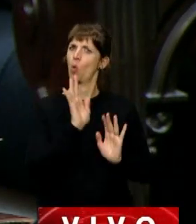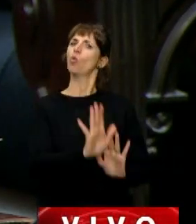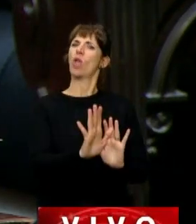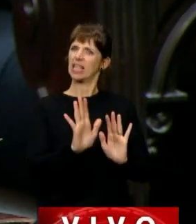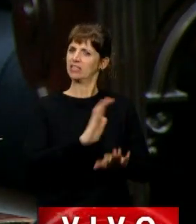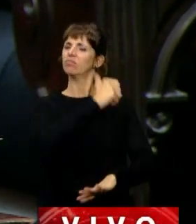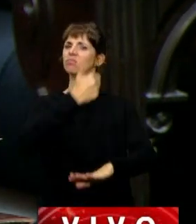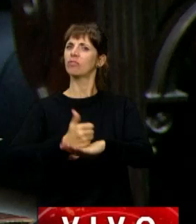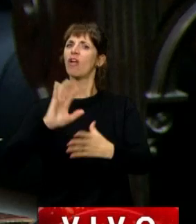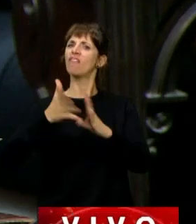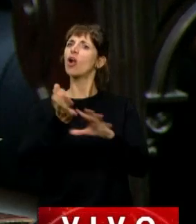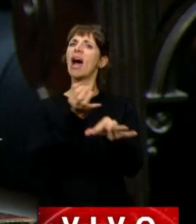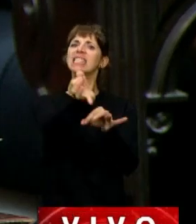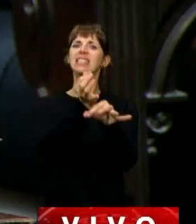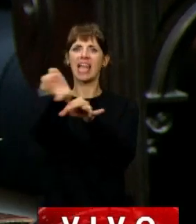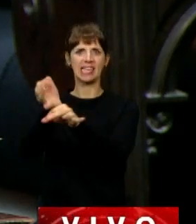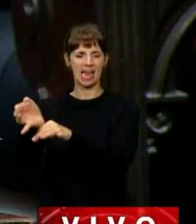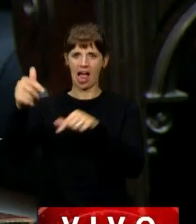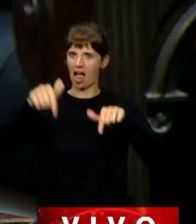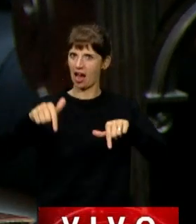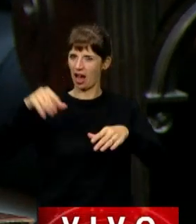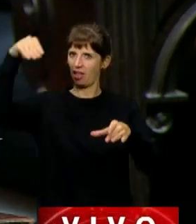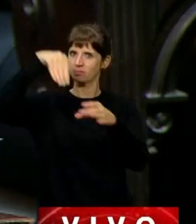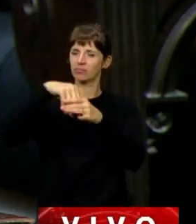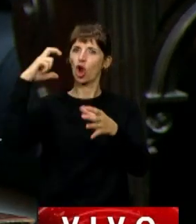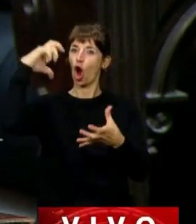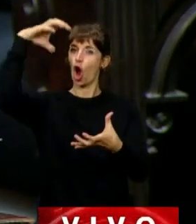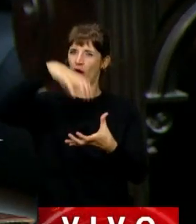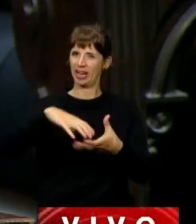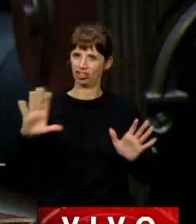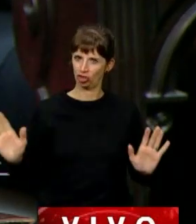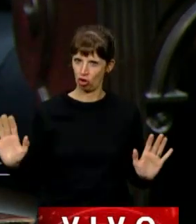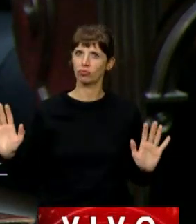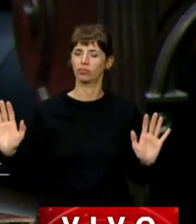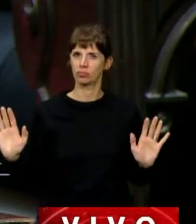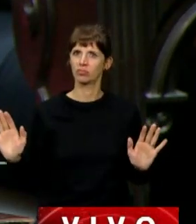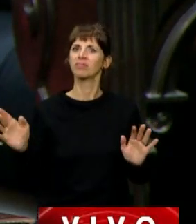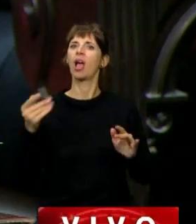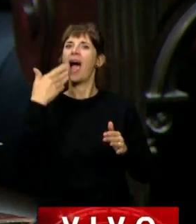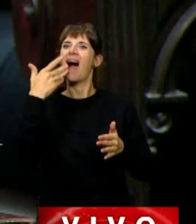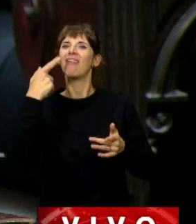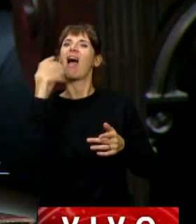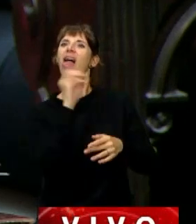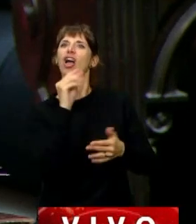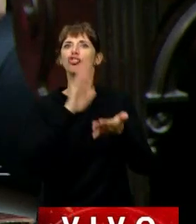vino a dar clase acá, al Congreso de la Nación, sin enrostrar el pasado.